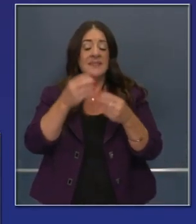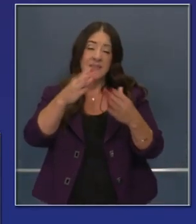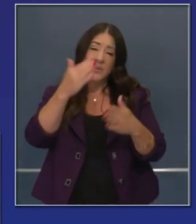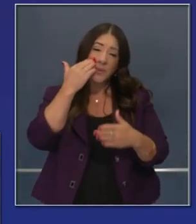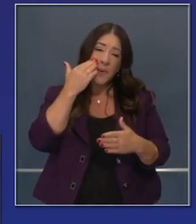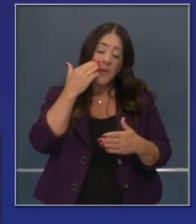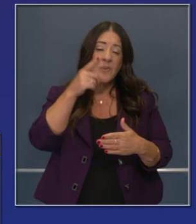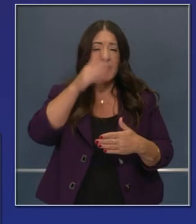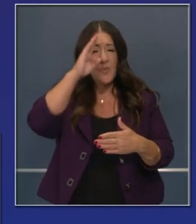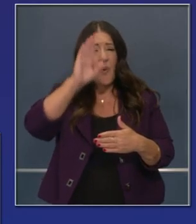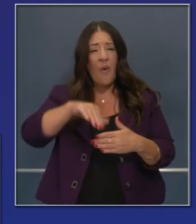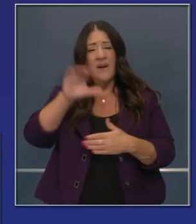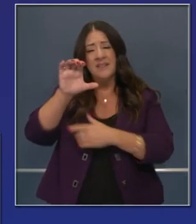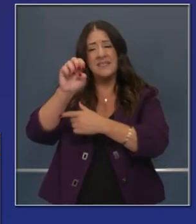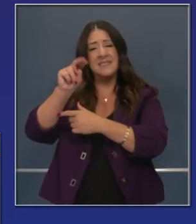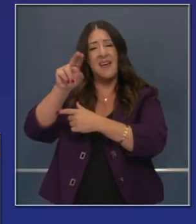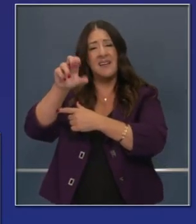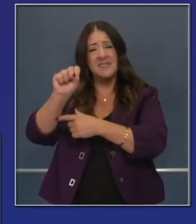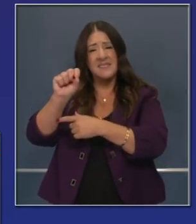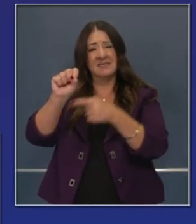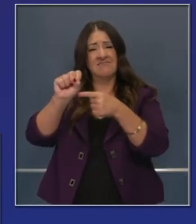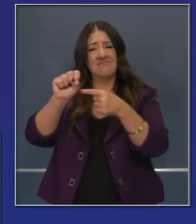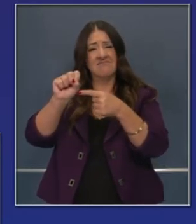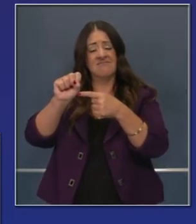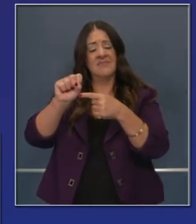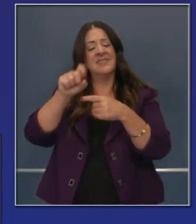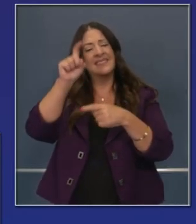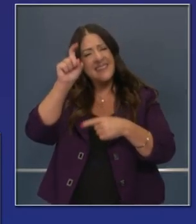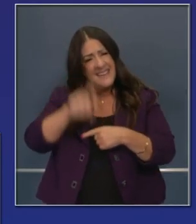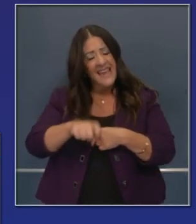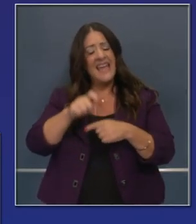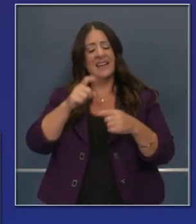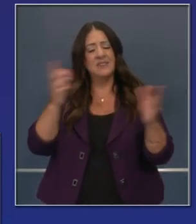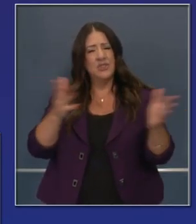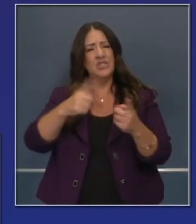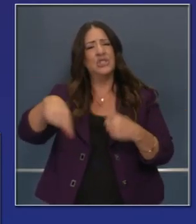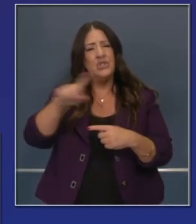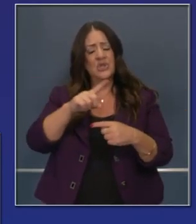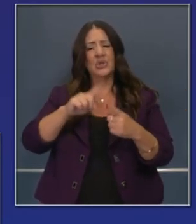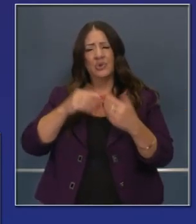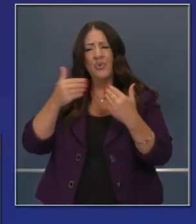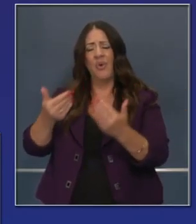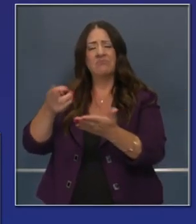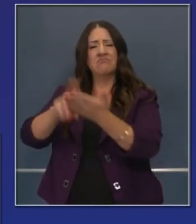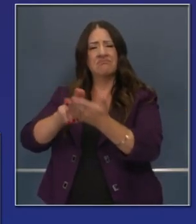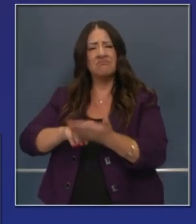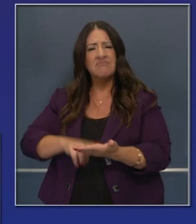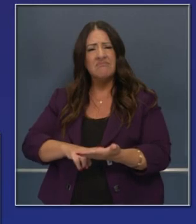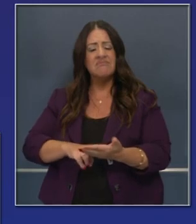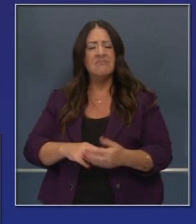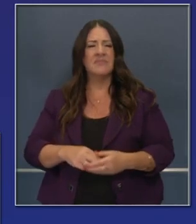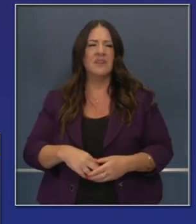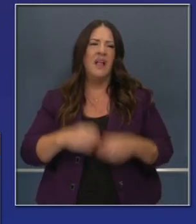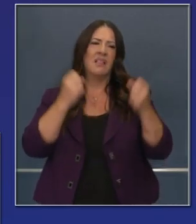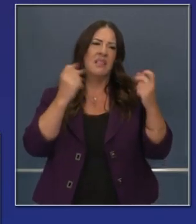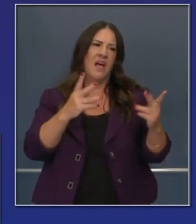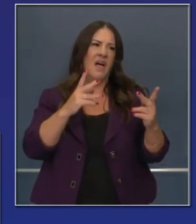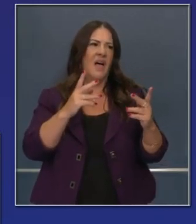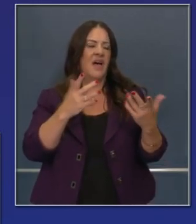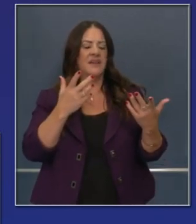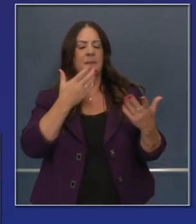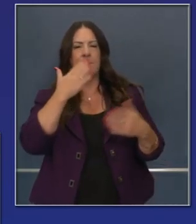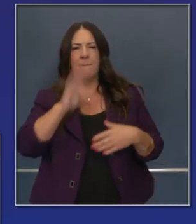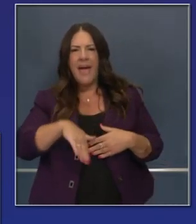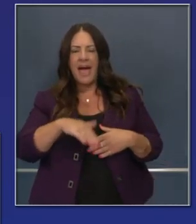participación en el censo. Hubo todo tipo de esfuerzos para vandalizar el proceso del censo. El proceso del censo ha sido impactado